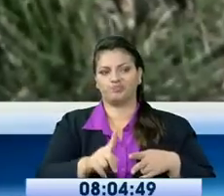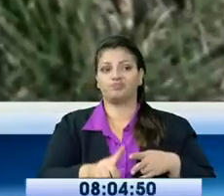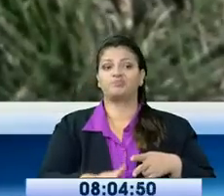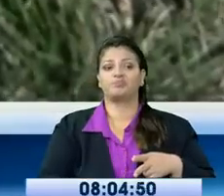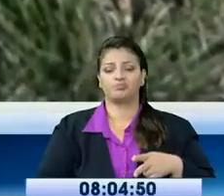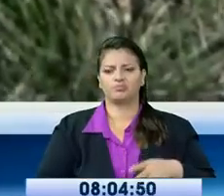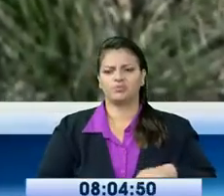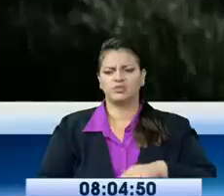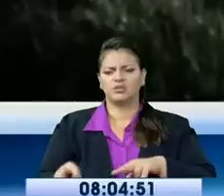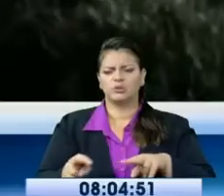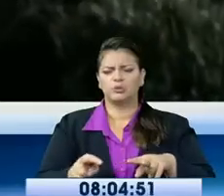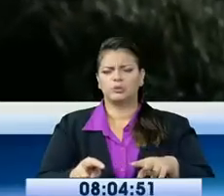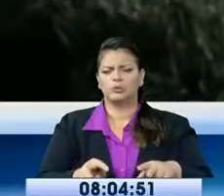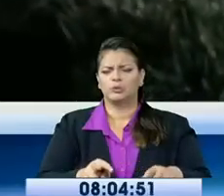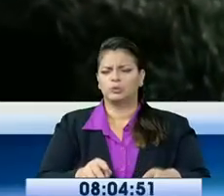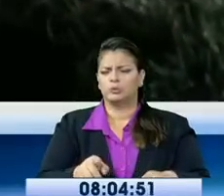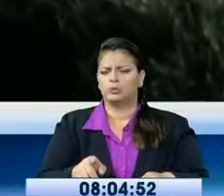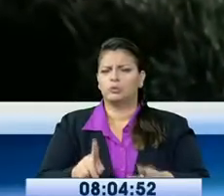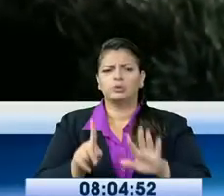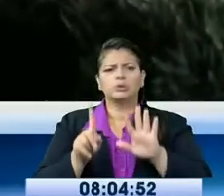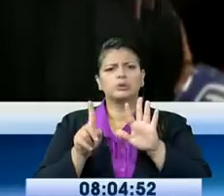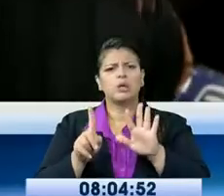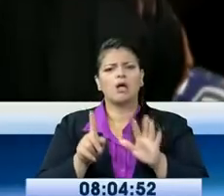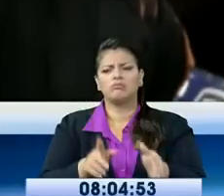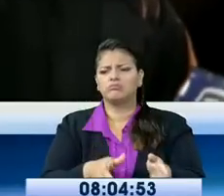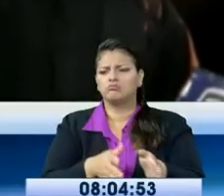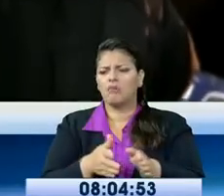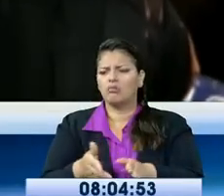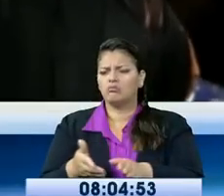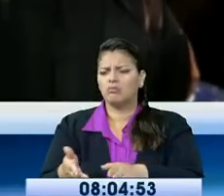una estela de desolación y muerte.